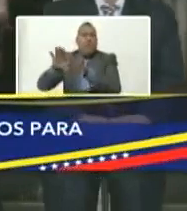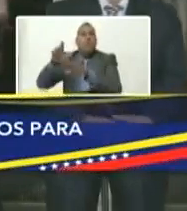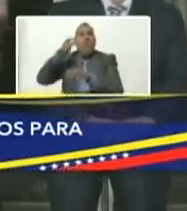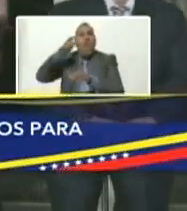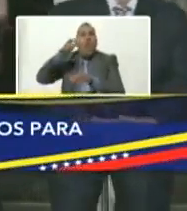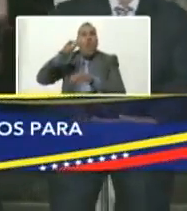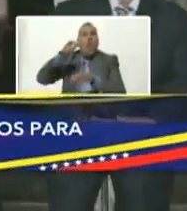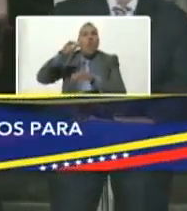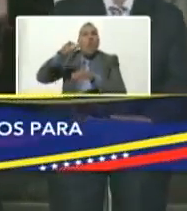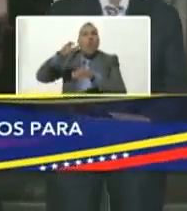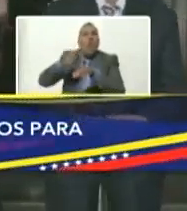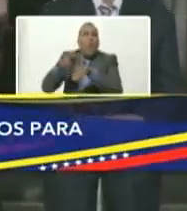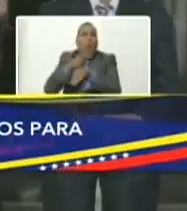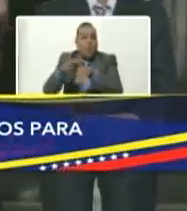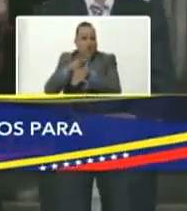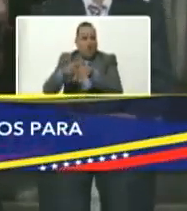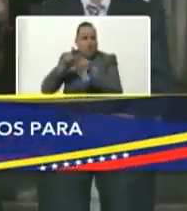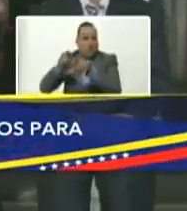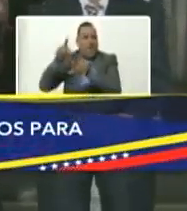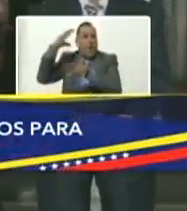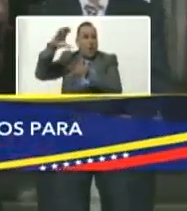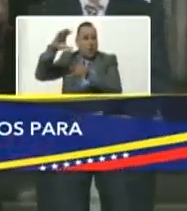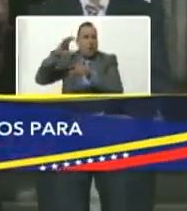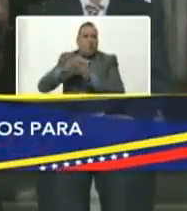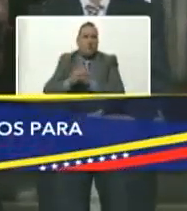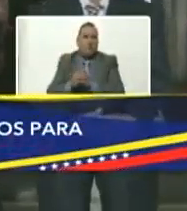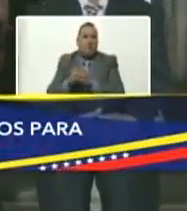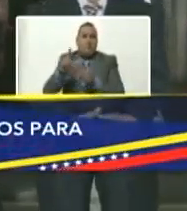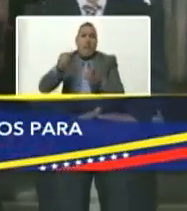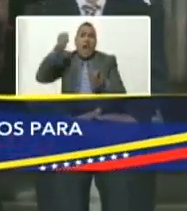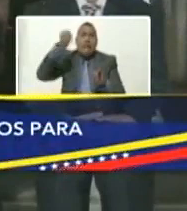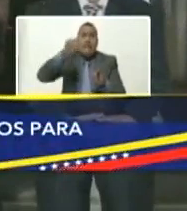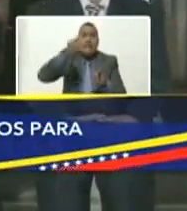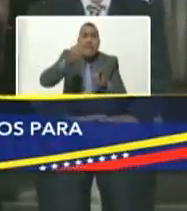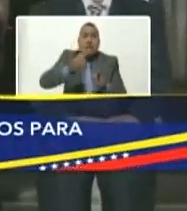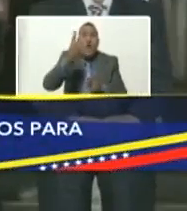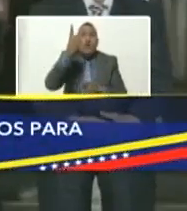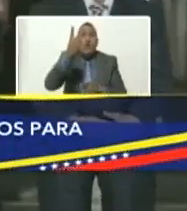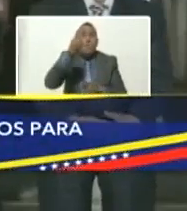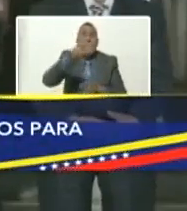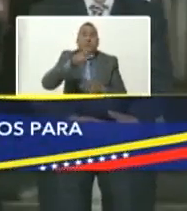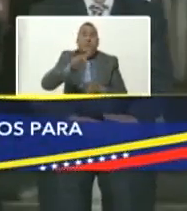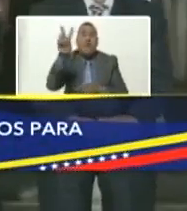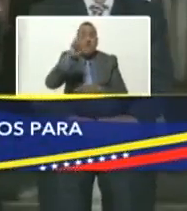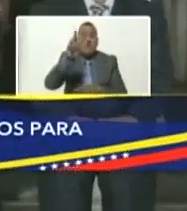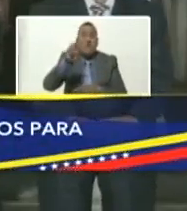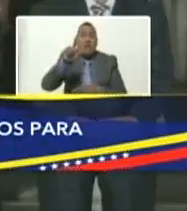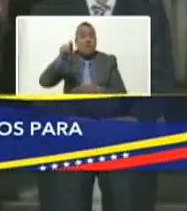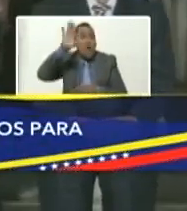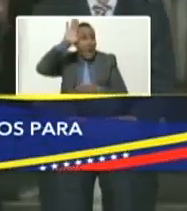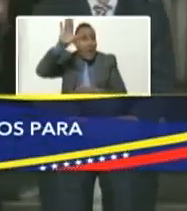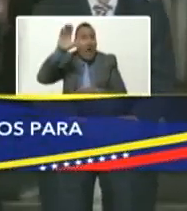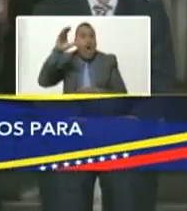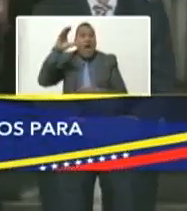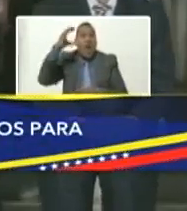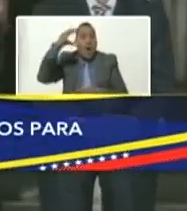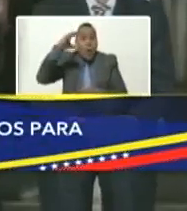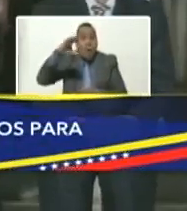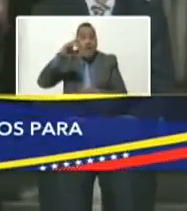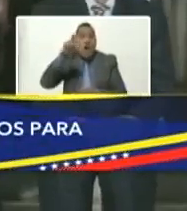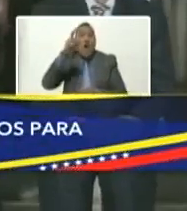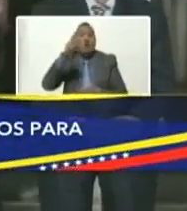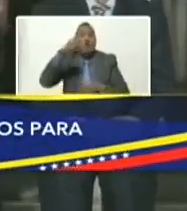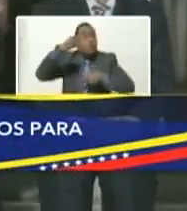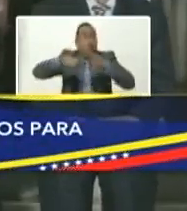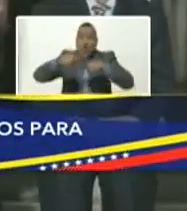pruebas, cifras. Se están asesinando a 2 venezolanos por día. En Colombia, 2